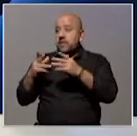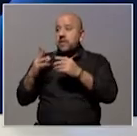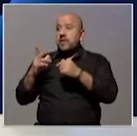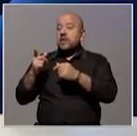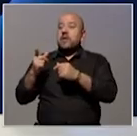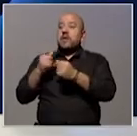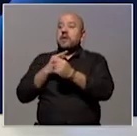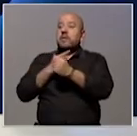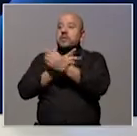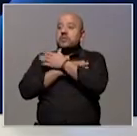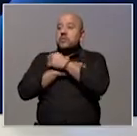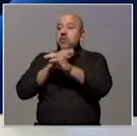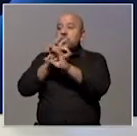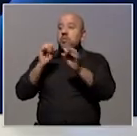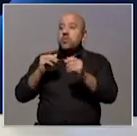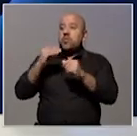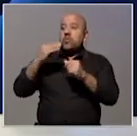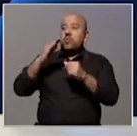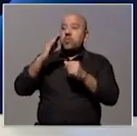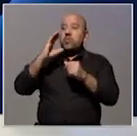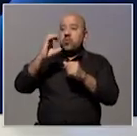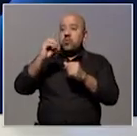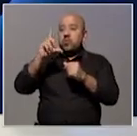enrique martínez o